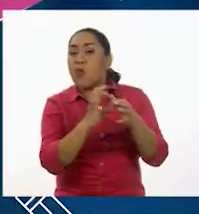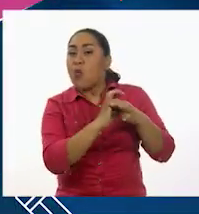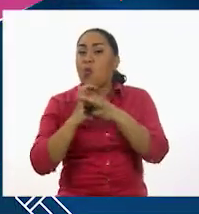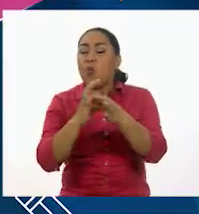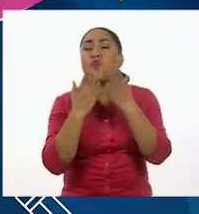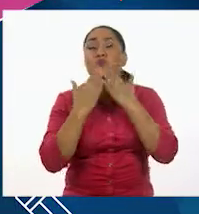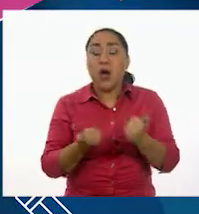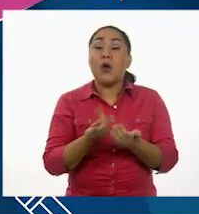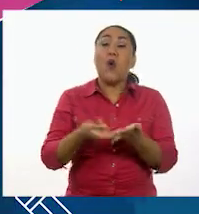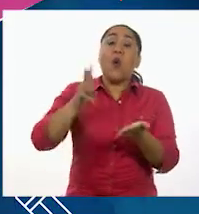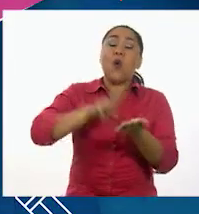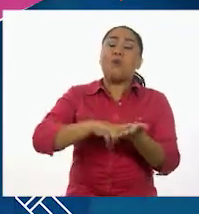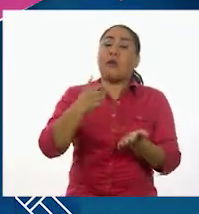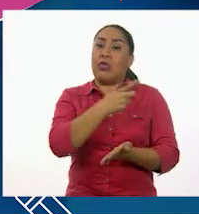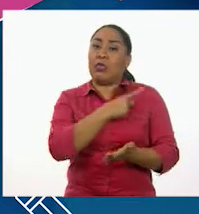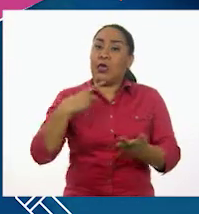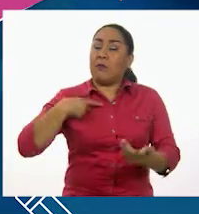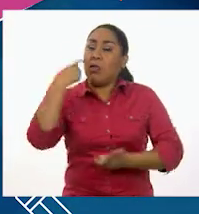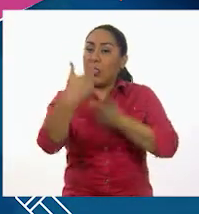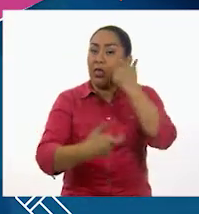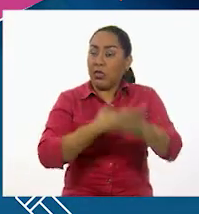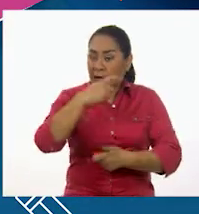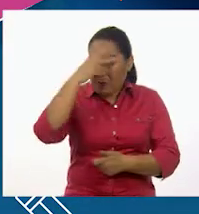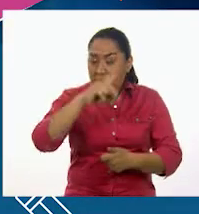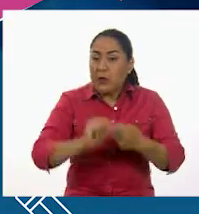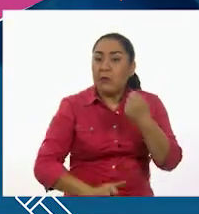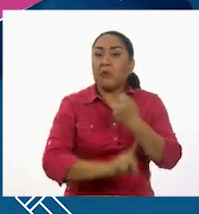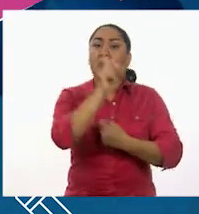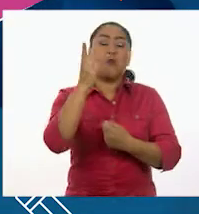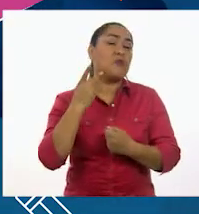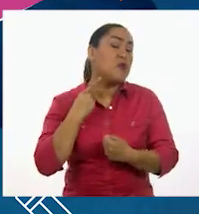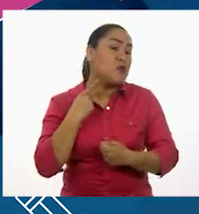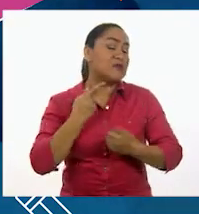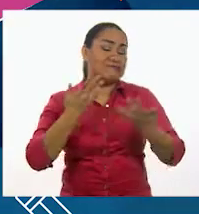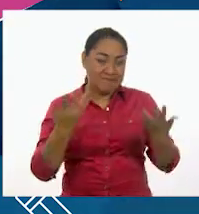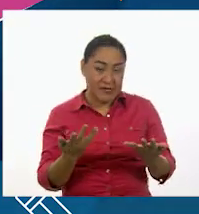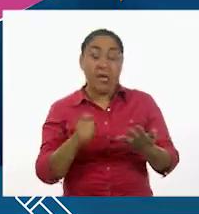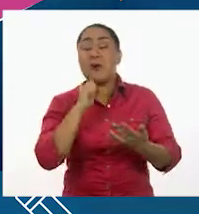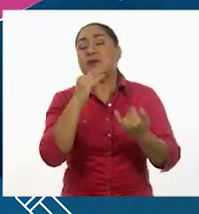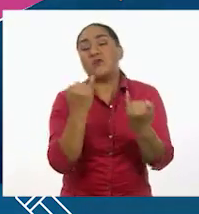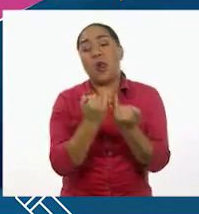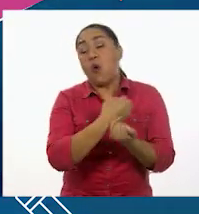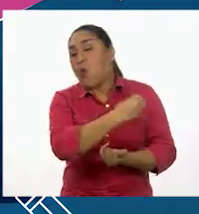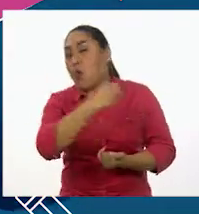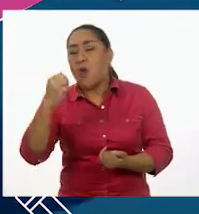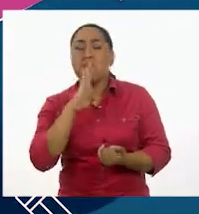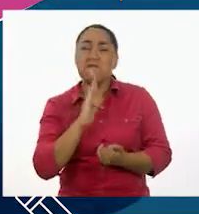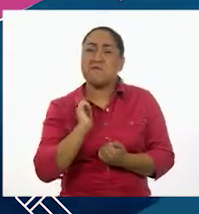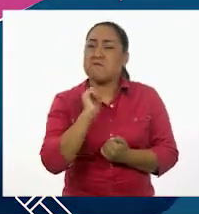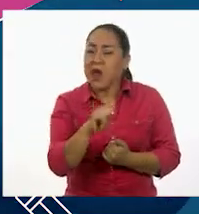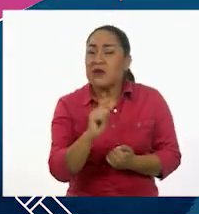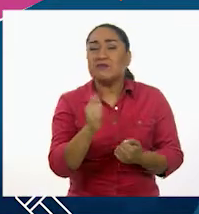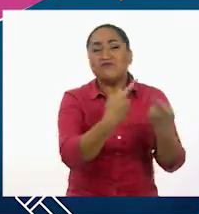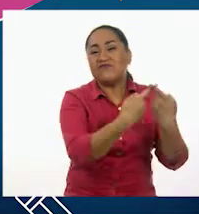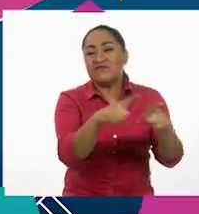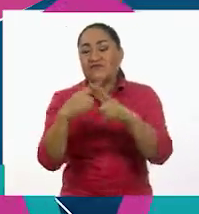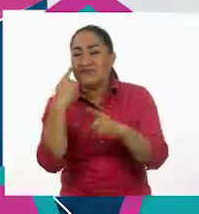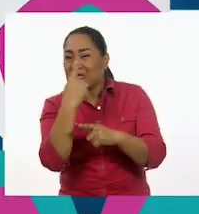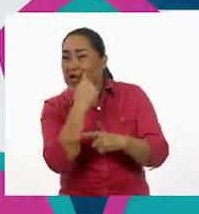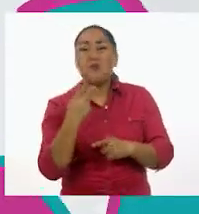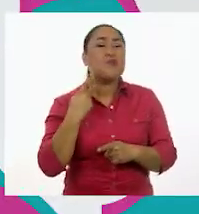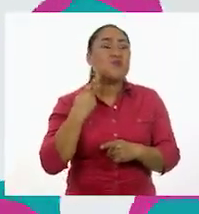estaba el endeudamiento del país que trajo consigo problemas políticos y, por supuesto, la mala organización por las diferencias políticas